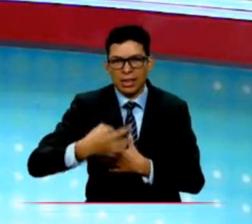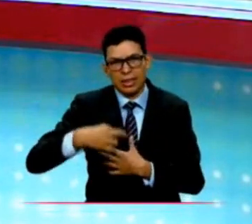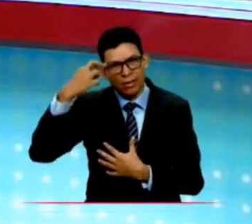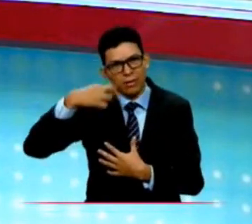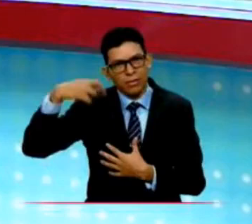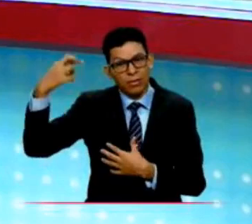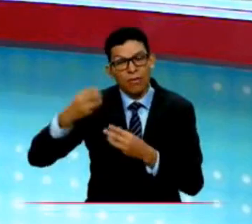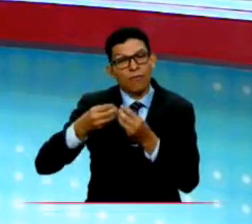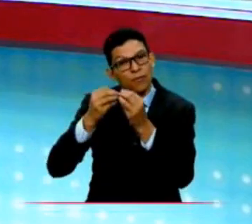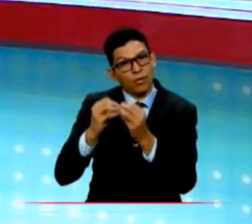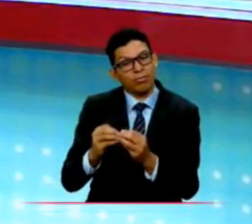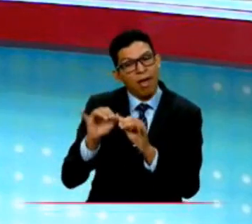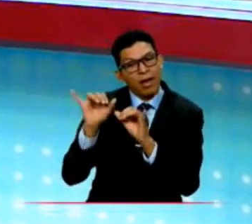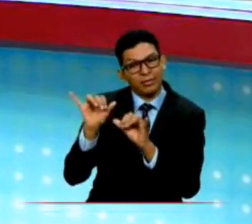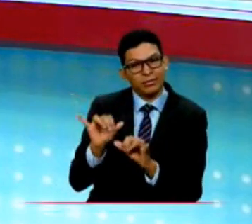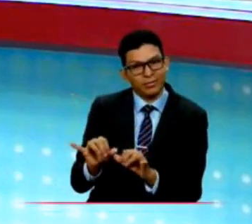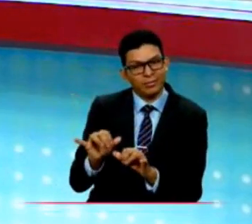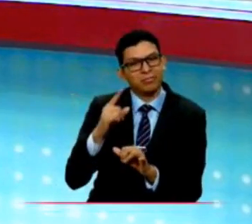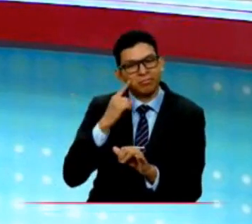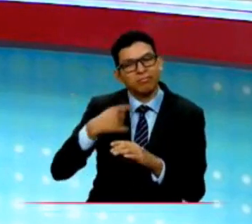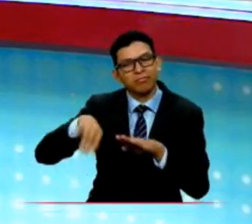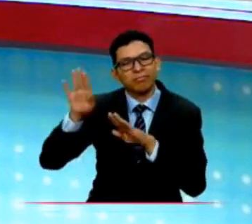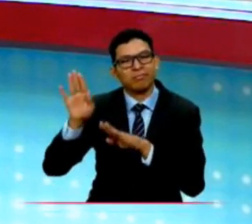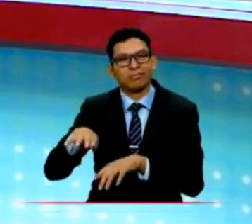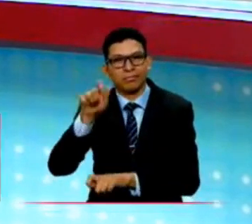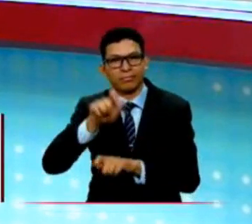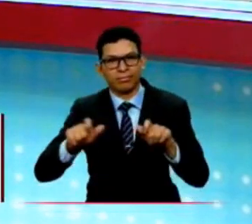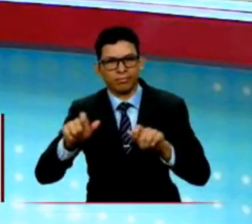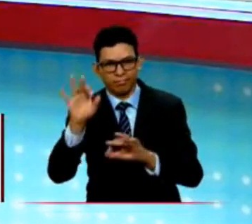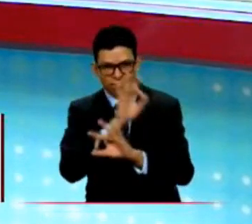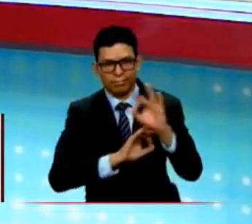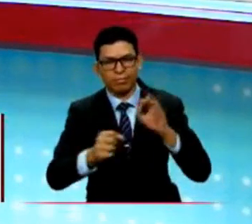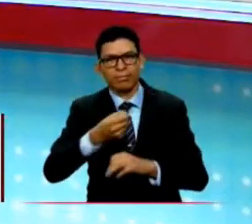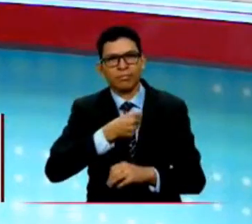profesional y el estilo que cautivó a su audiencia. Desde